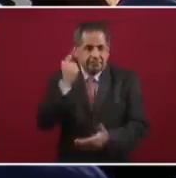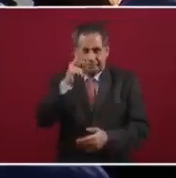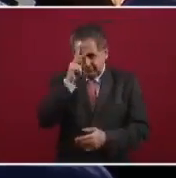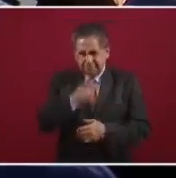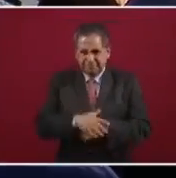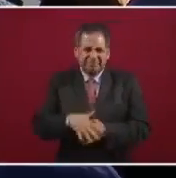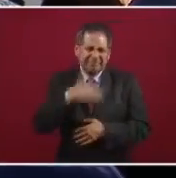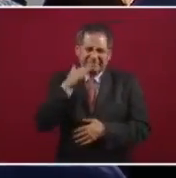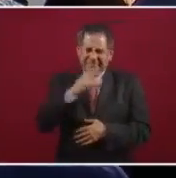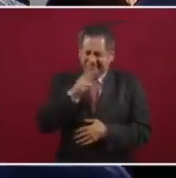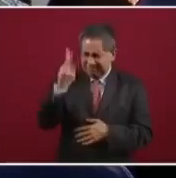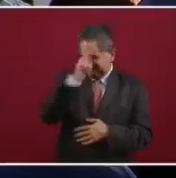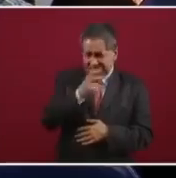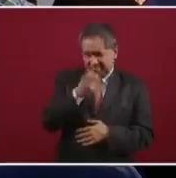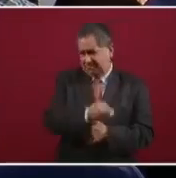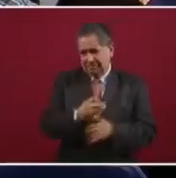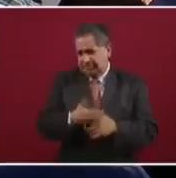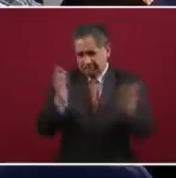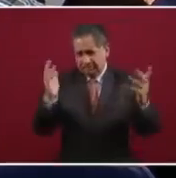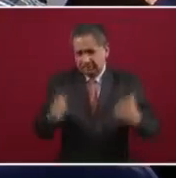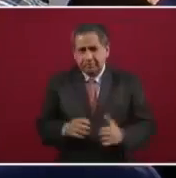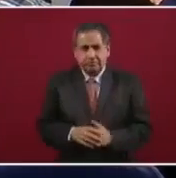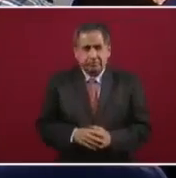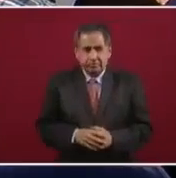¿Un fraude más grande?